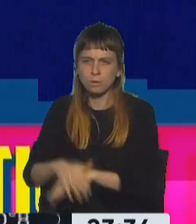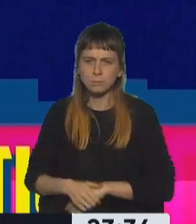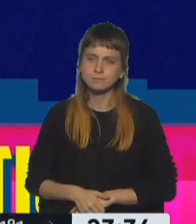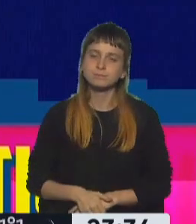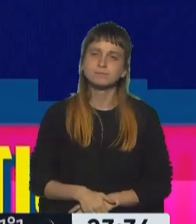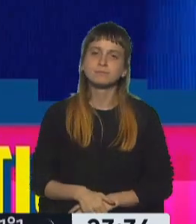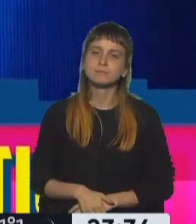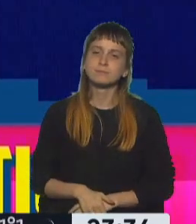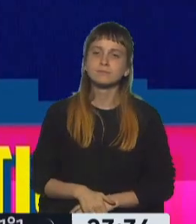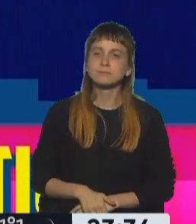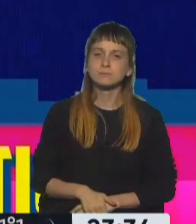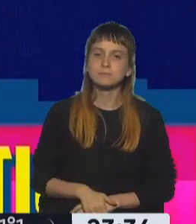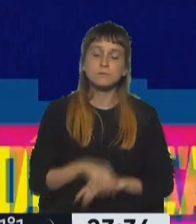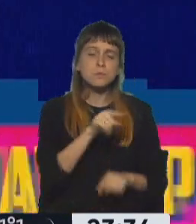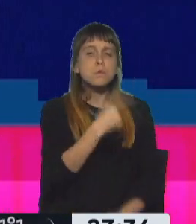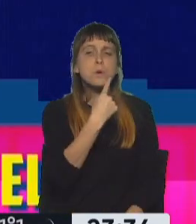preguntás